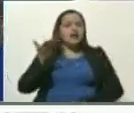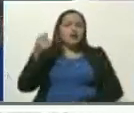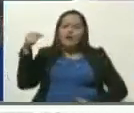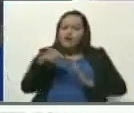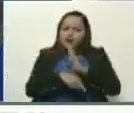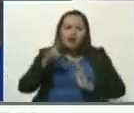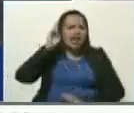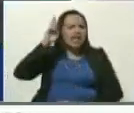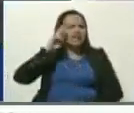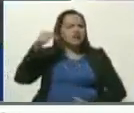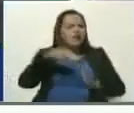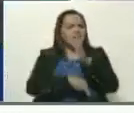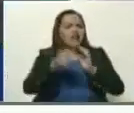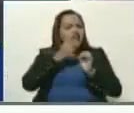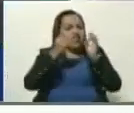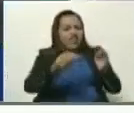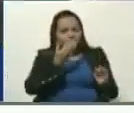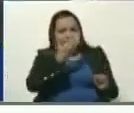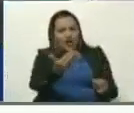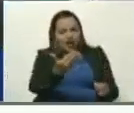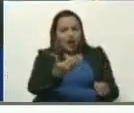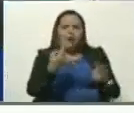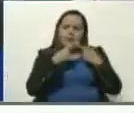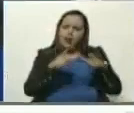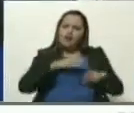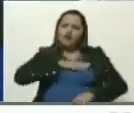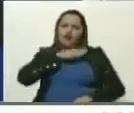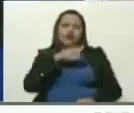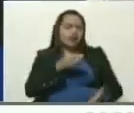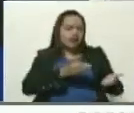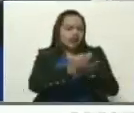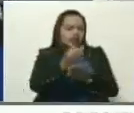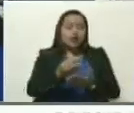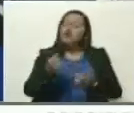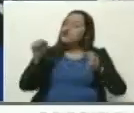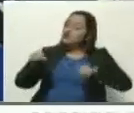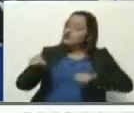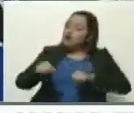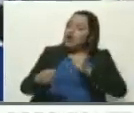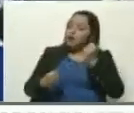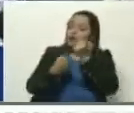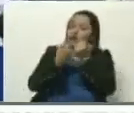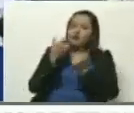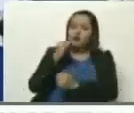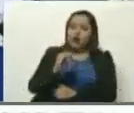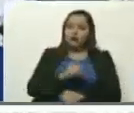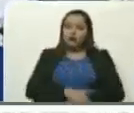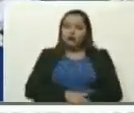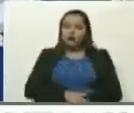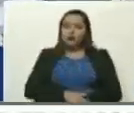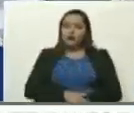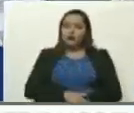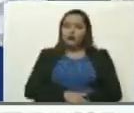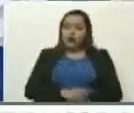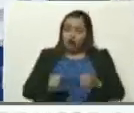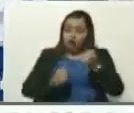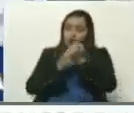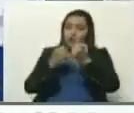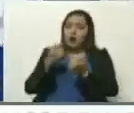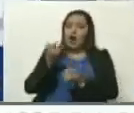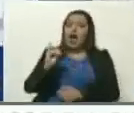la verdad por delante, impregnada de lealtad. Entonces, y con el respaldo que tenía la figura que le daba Earle, porque era